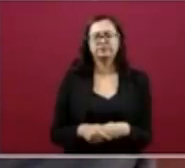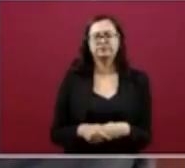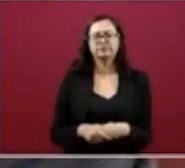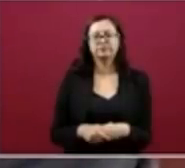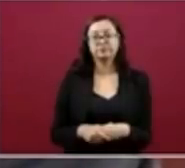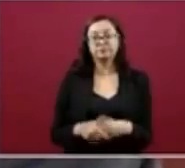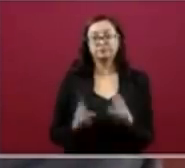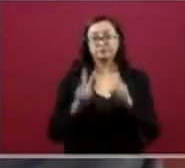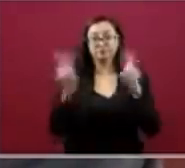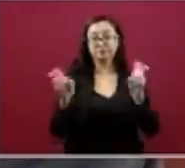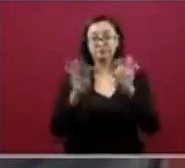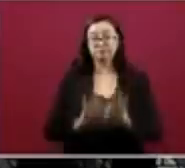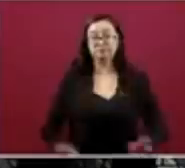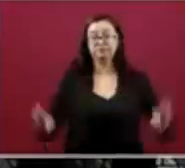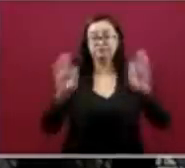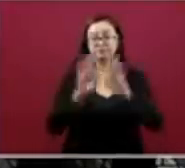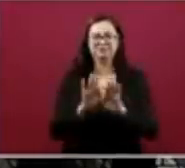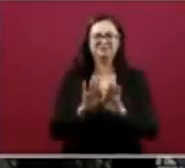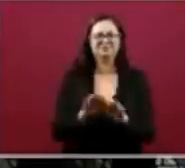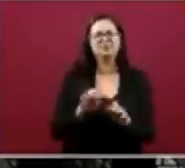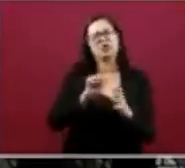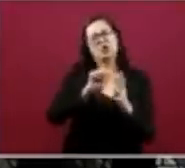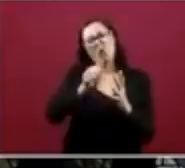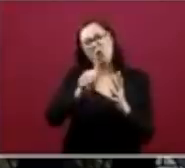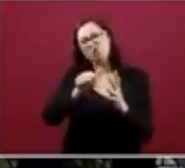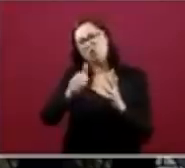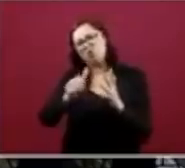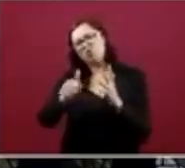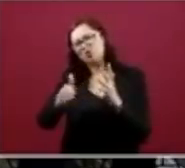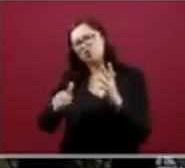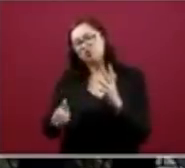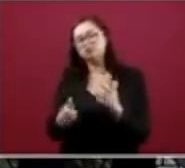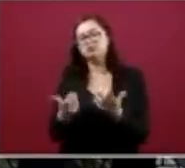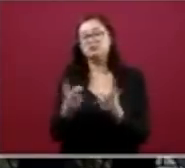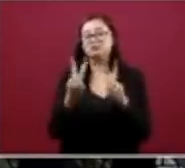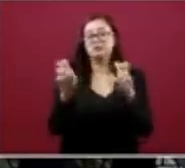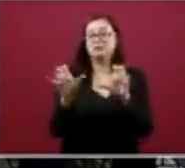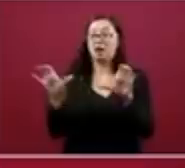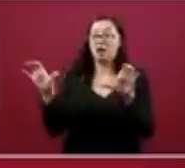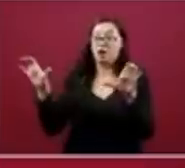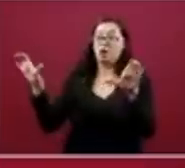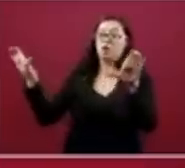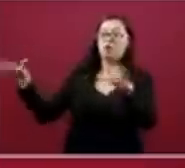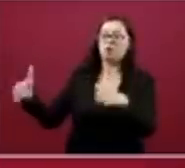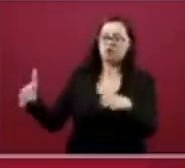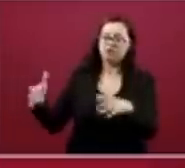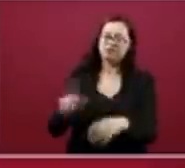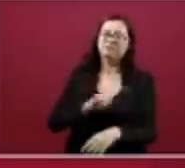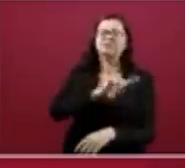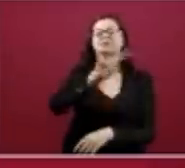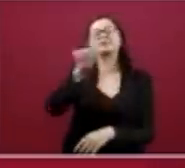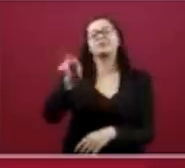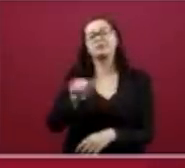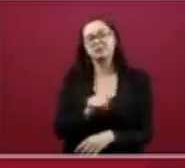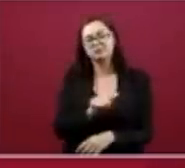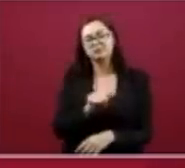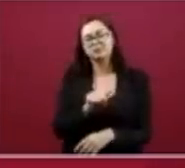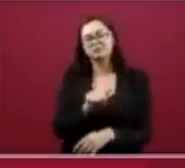algo importante. Y así otras cosas en lo colectivo. Y luego también es importante